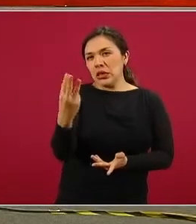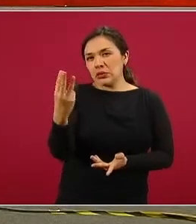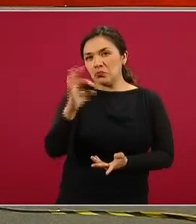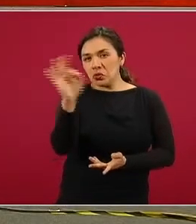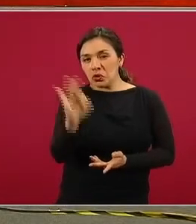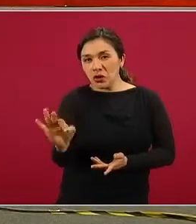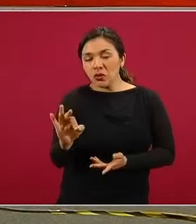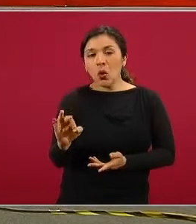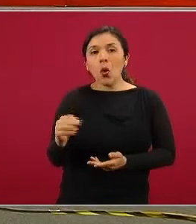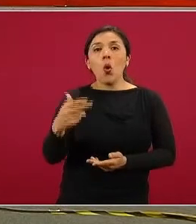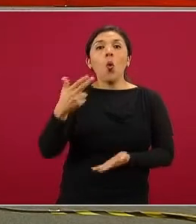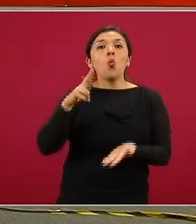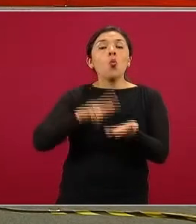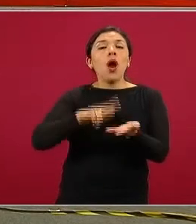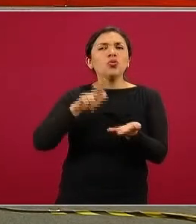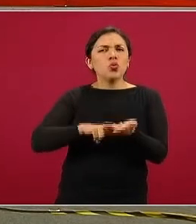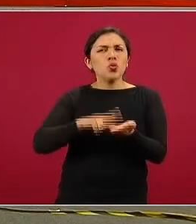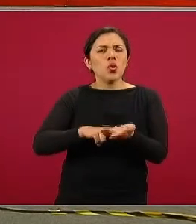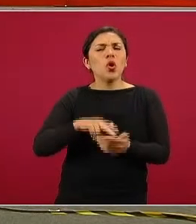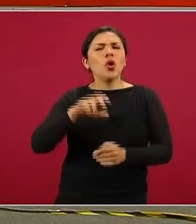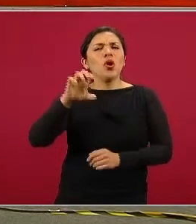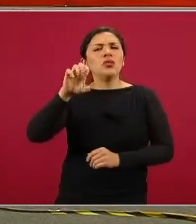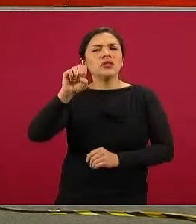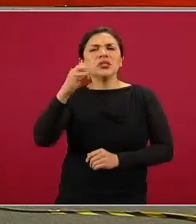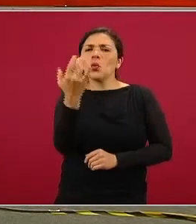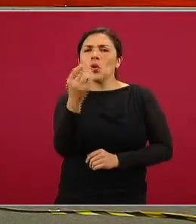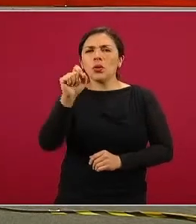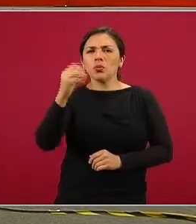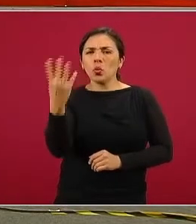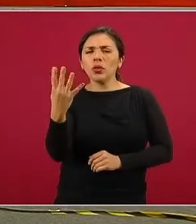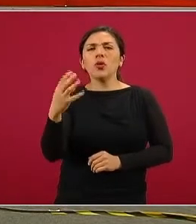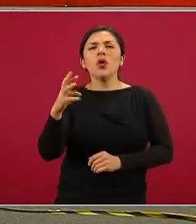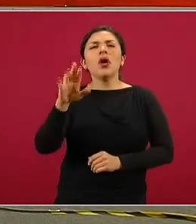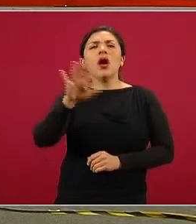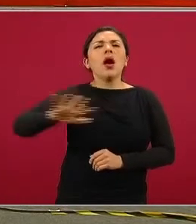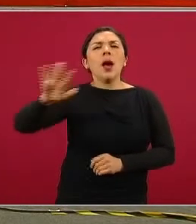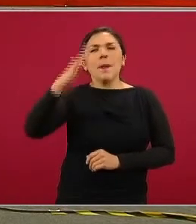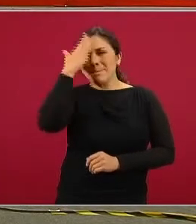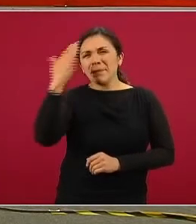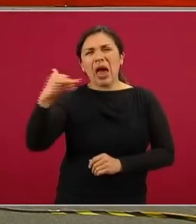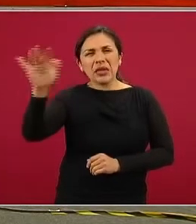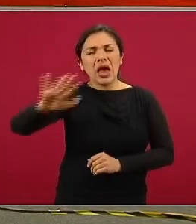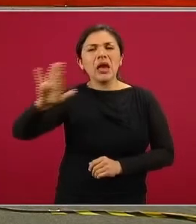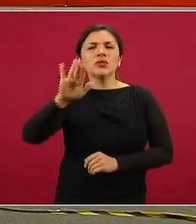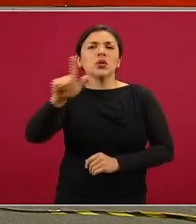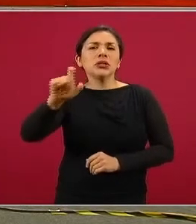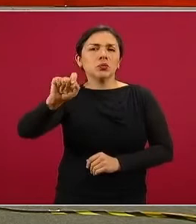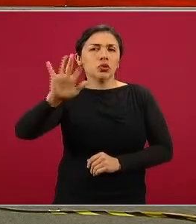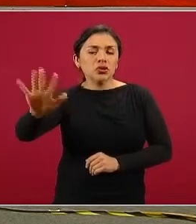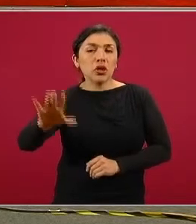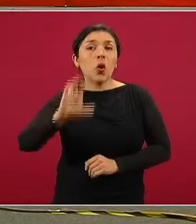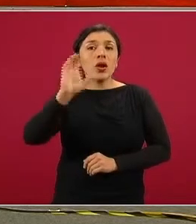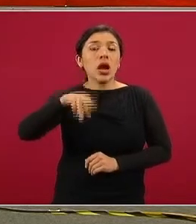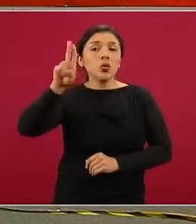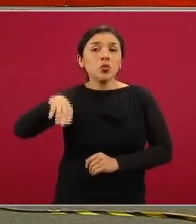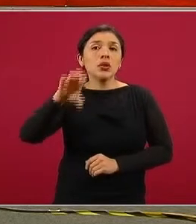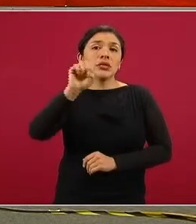43, Huatulco un 50.4, Rivera Maya 57.5,